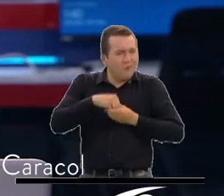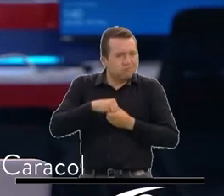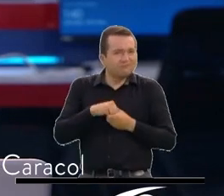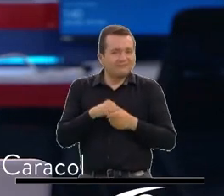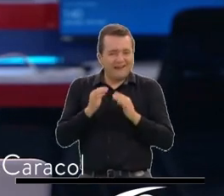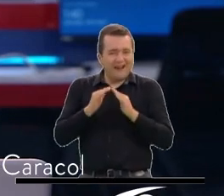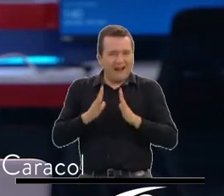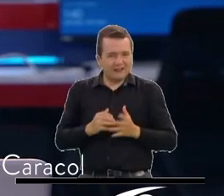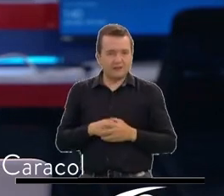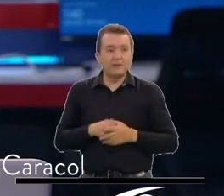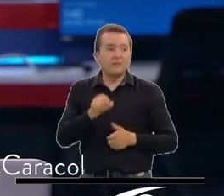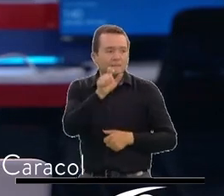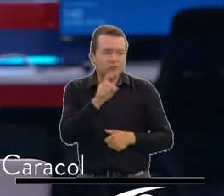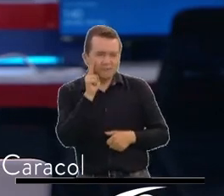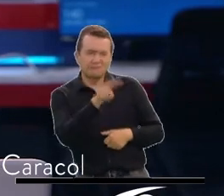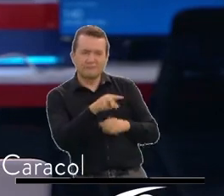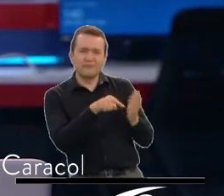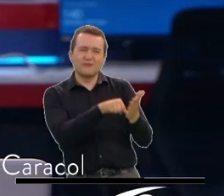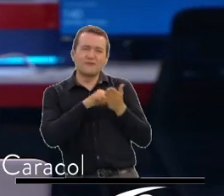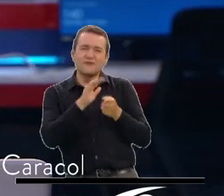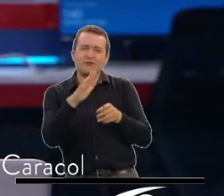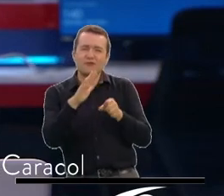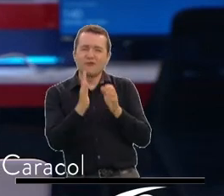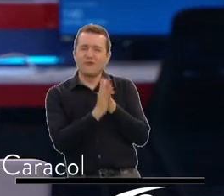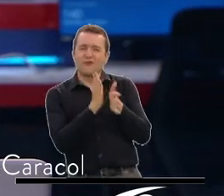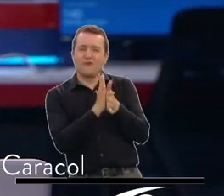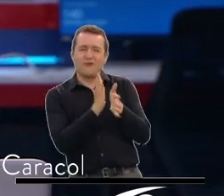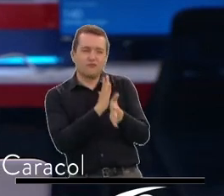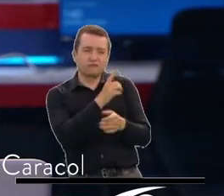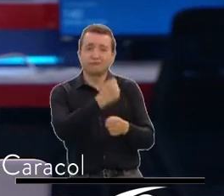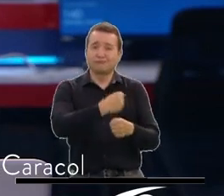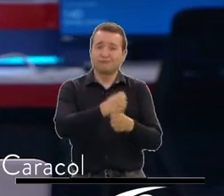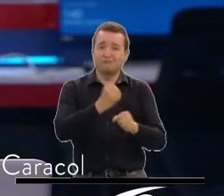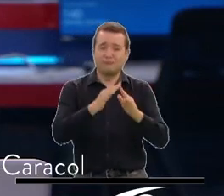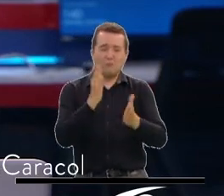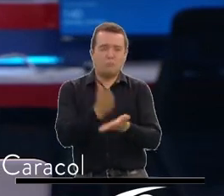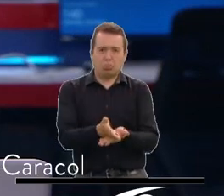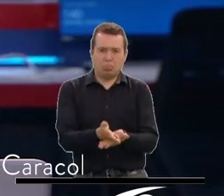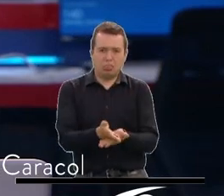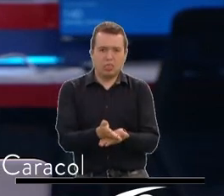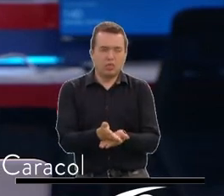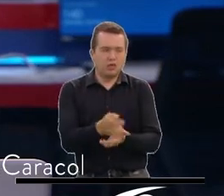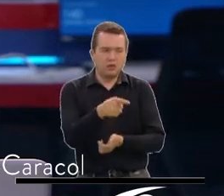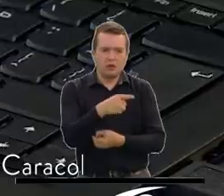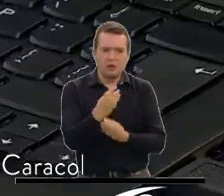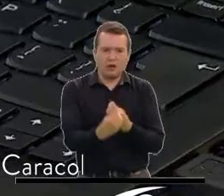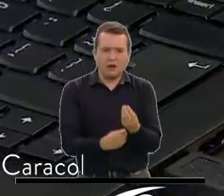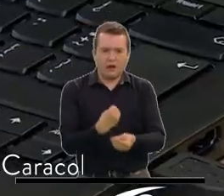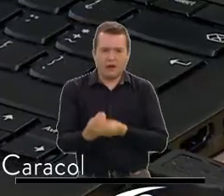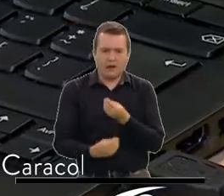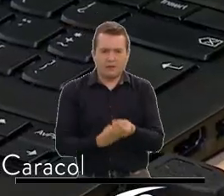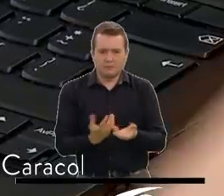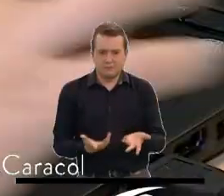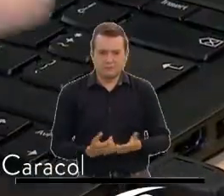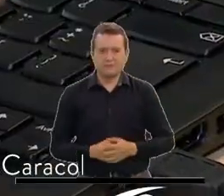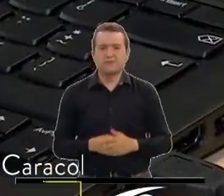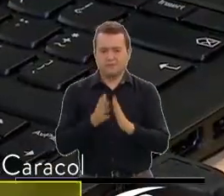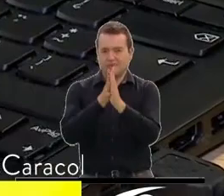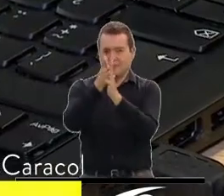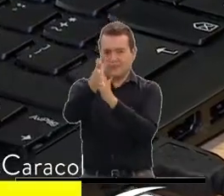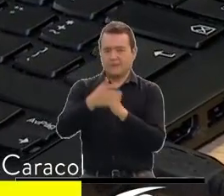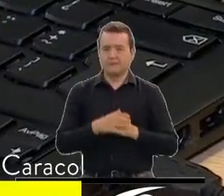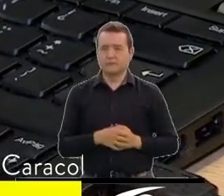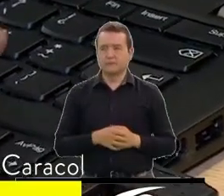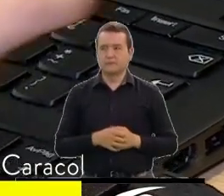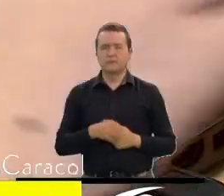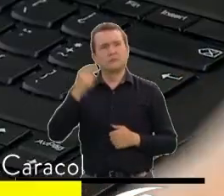accidente mientras trabajaba desde su casa. ¿Qué hacer entonces en estos casos? Aquí les contamos. ¿Debo acudir a la